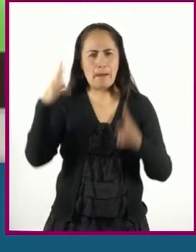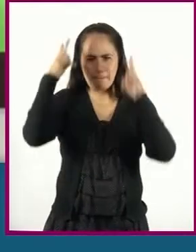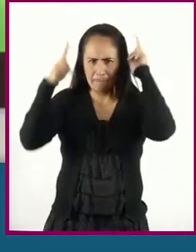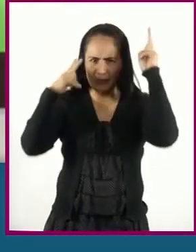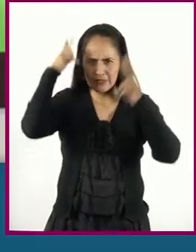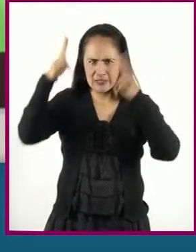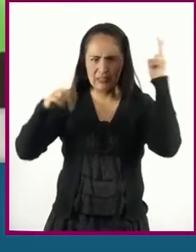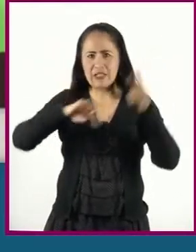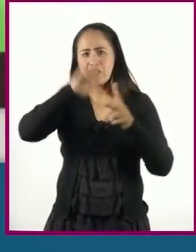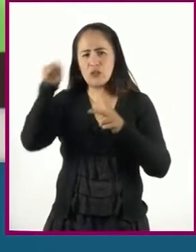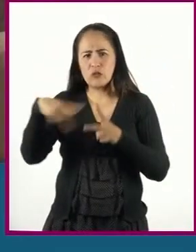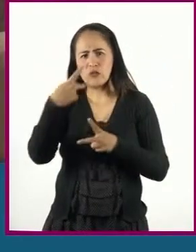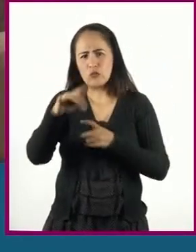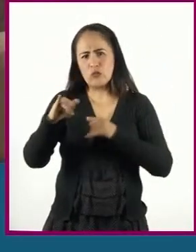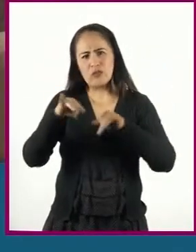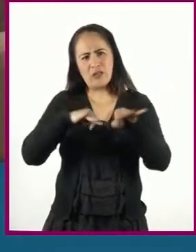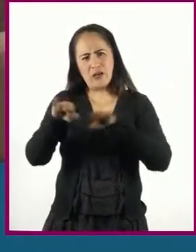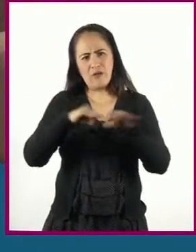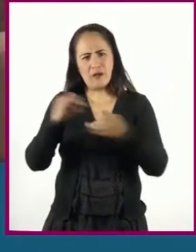de construcción.